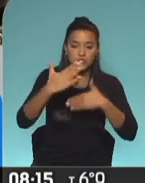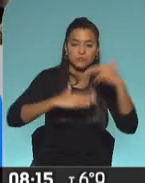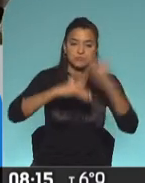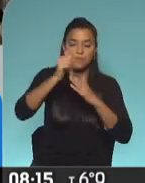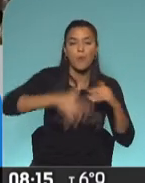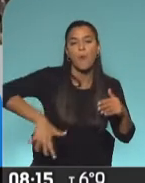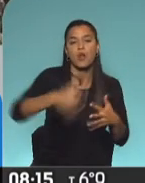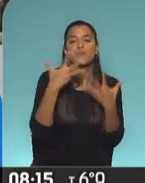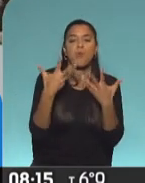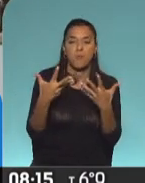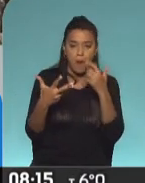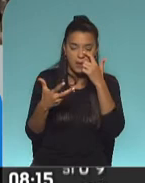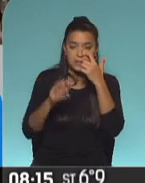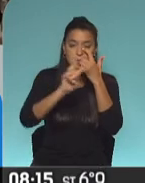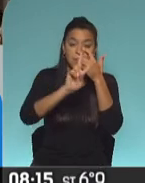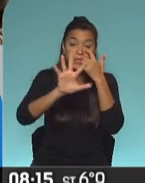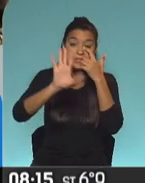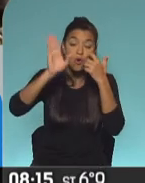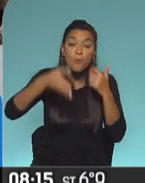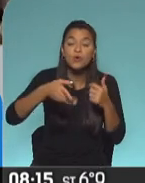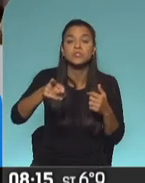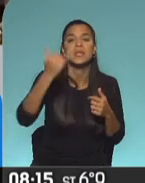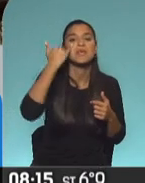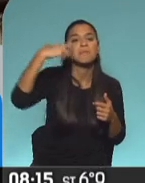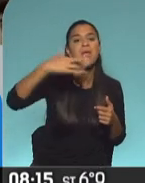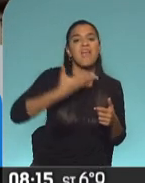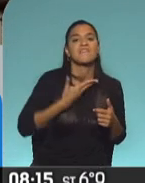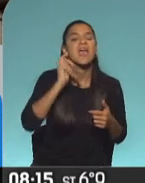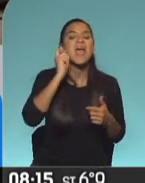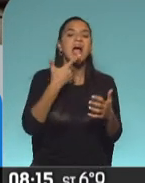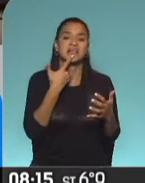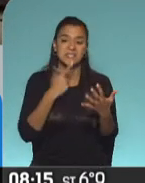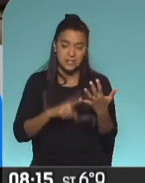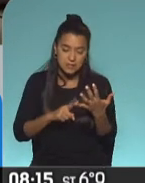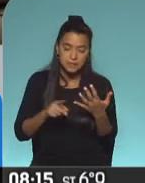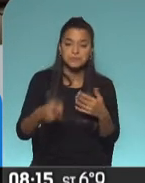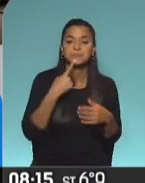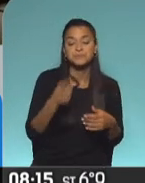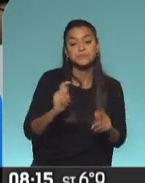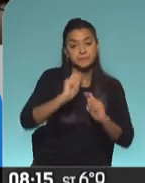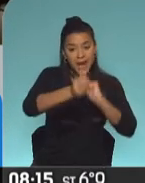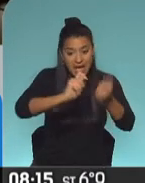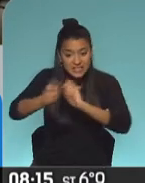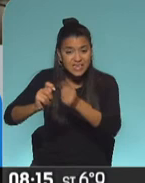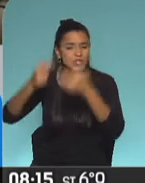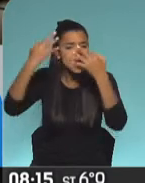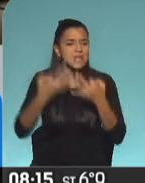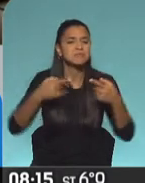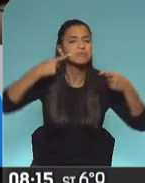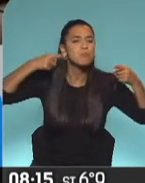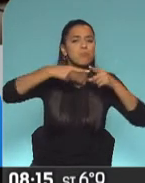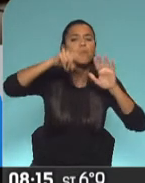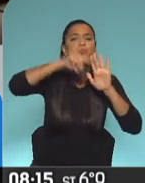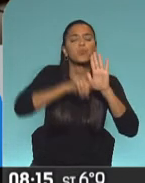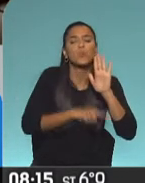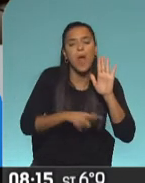de los barrios populares, y el 25% a YPF Gas. Se establecen asignaciones específicas para que después no